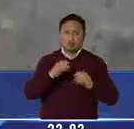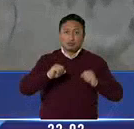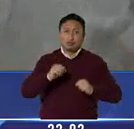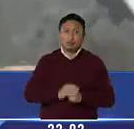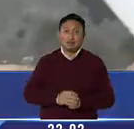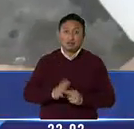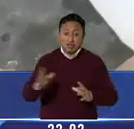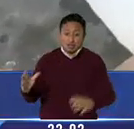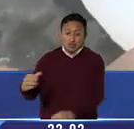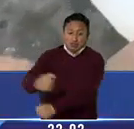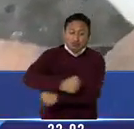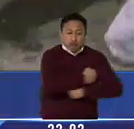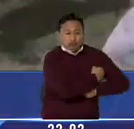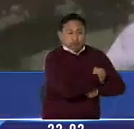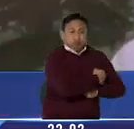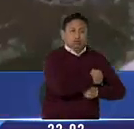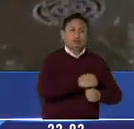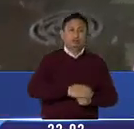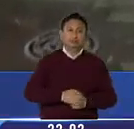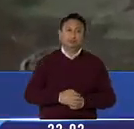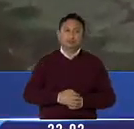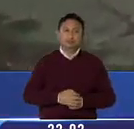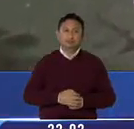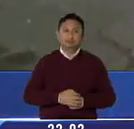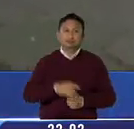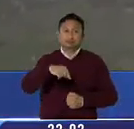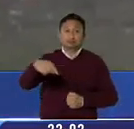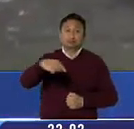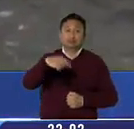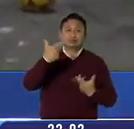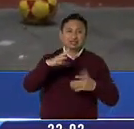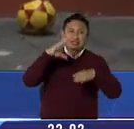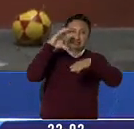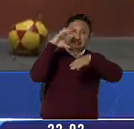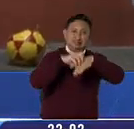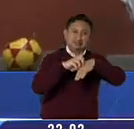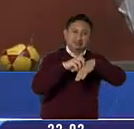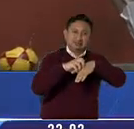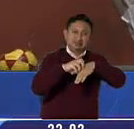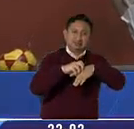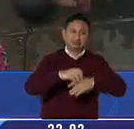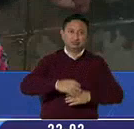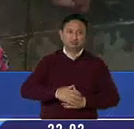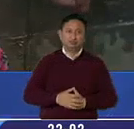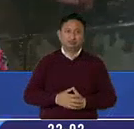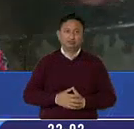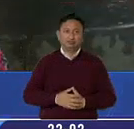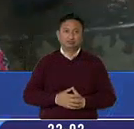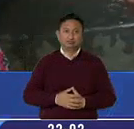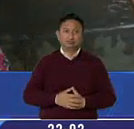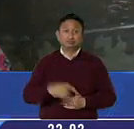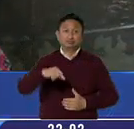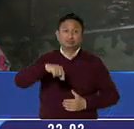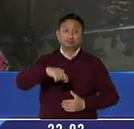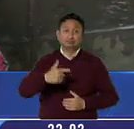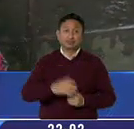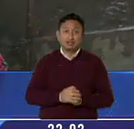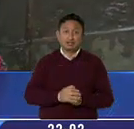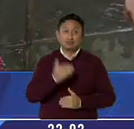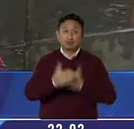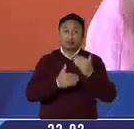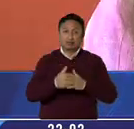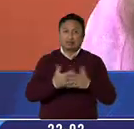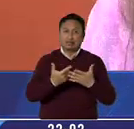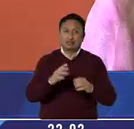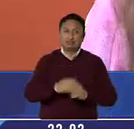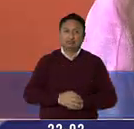abrazar al animal y evitar el ataque, a pesar de lo cual le clavó los colmillos en una de sus piernas. La mordedura se infectó a los pocos